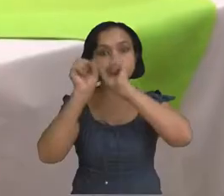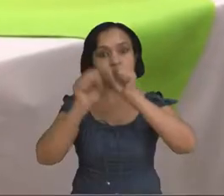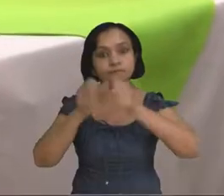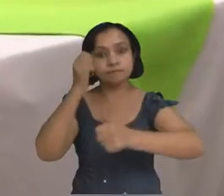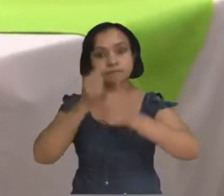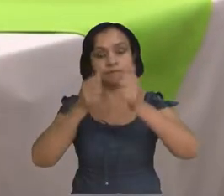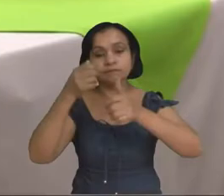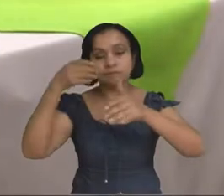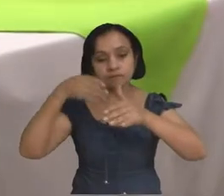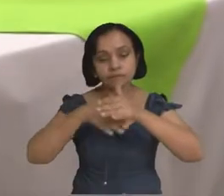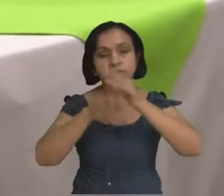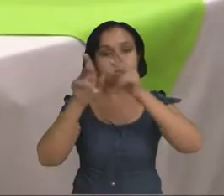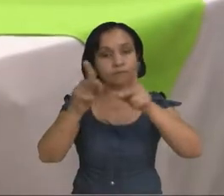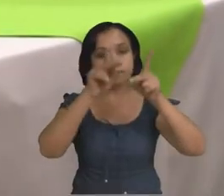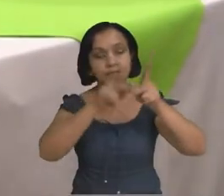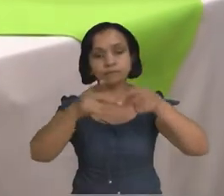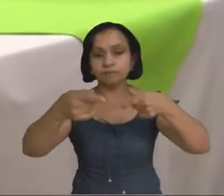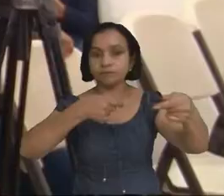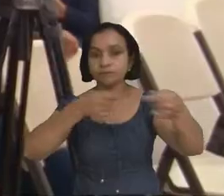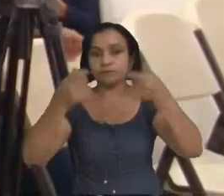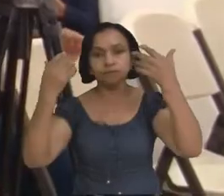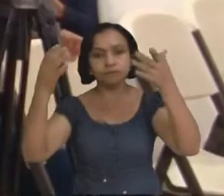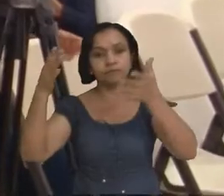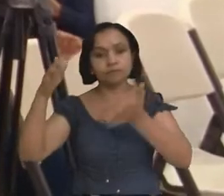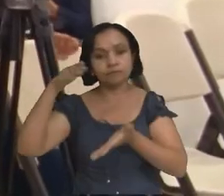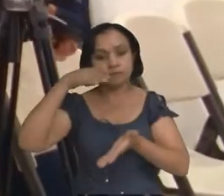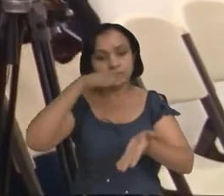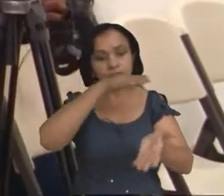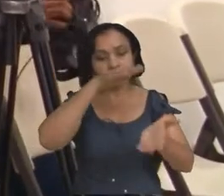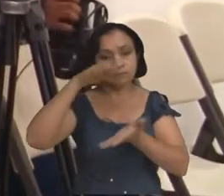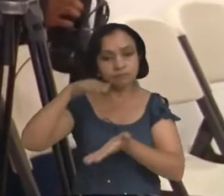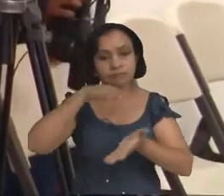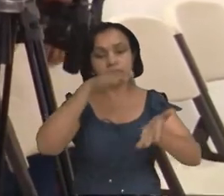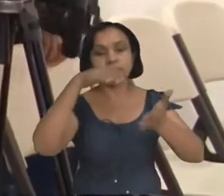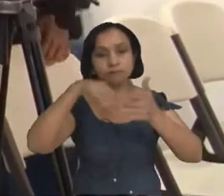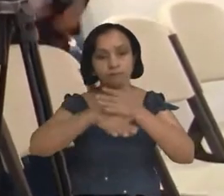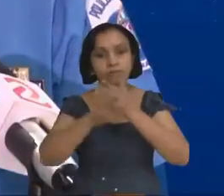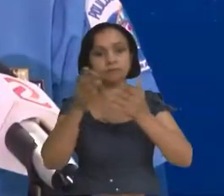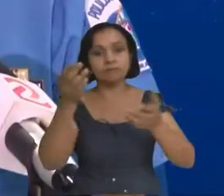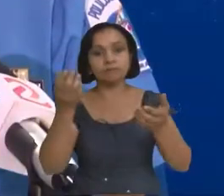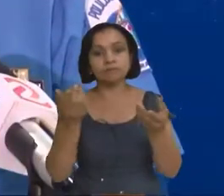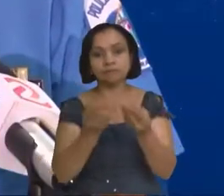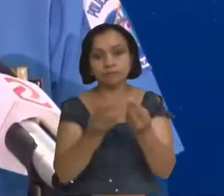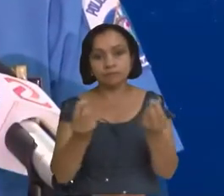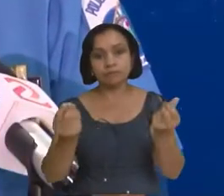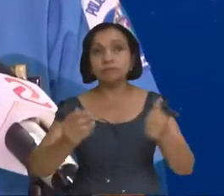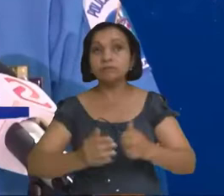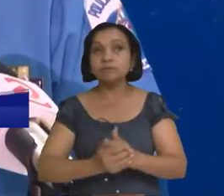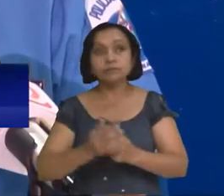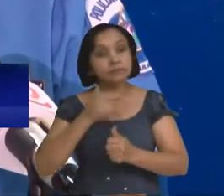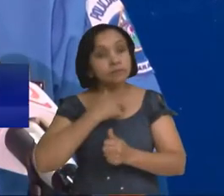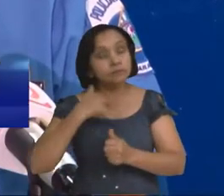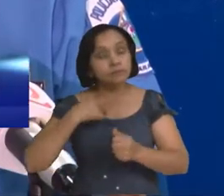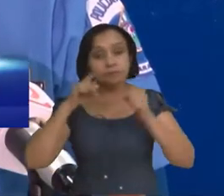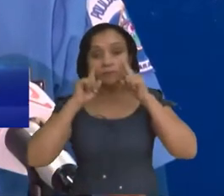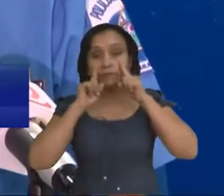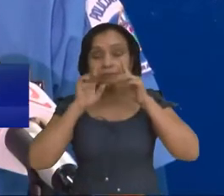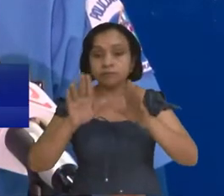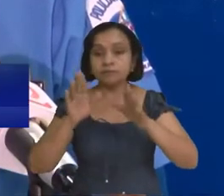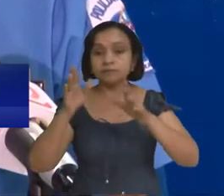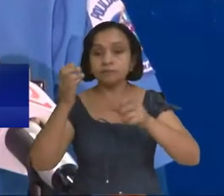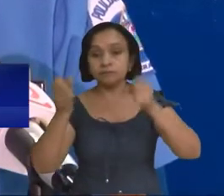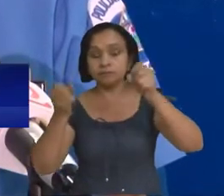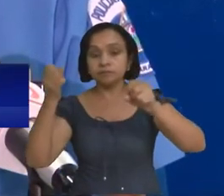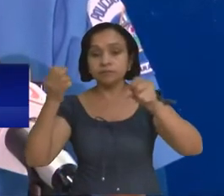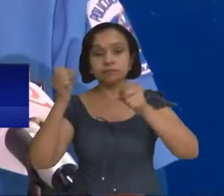flujo de personas y mercancías en los puestos fronterizos terrestres. Brindaremos seguridad al transportista y